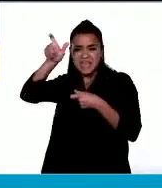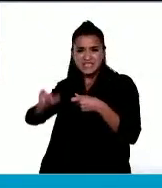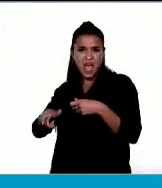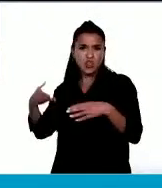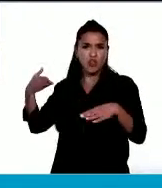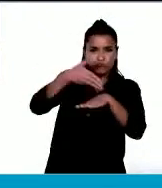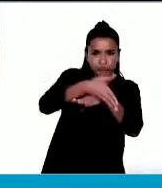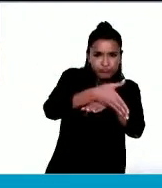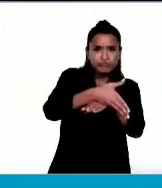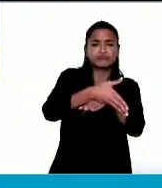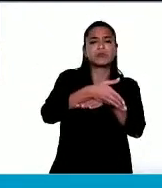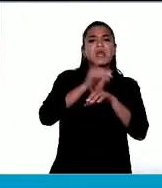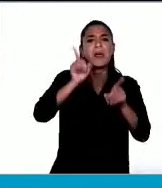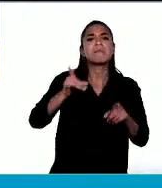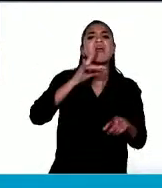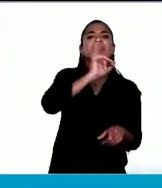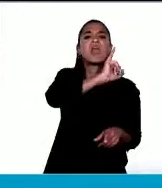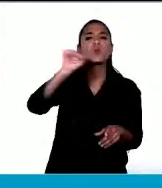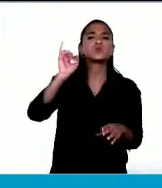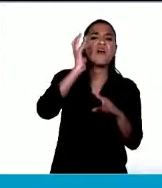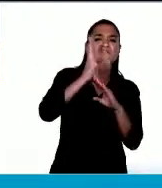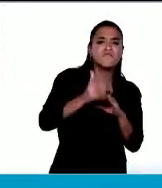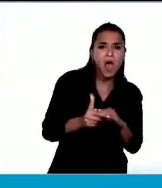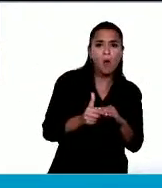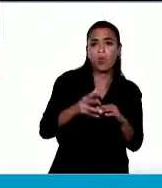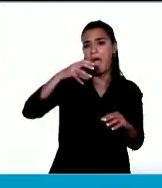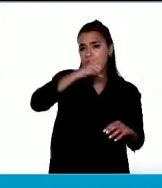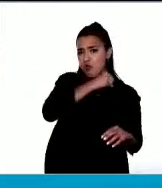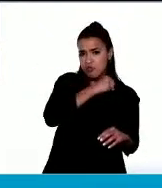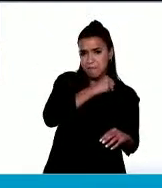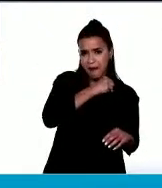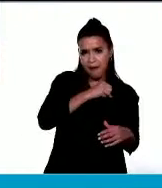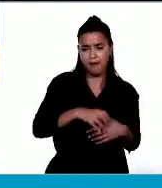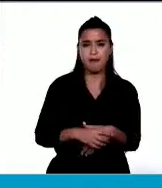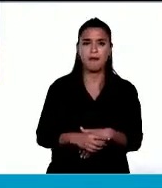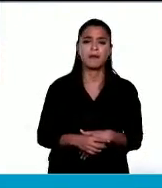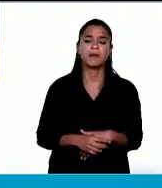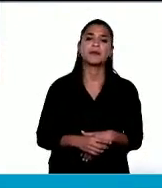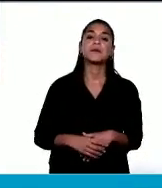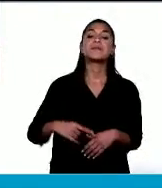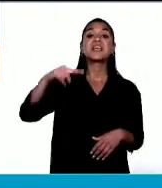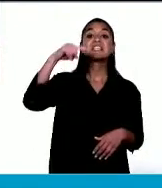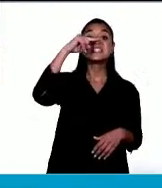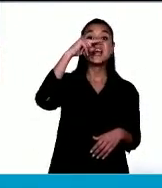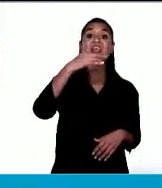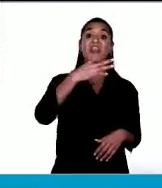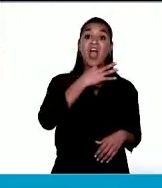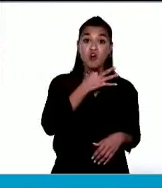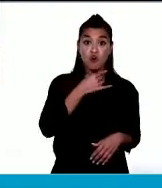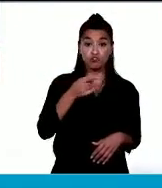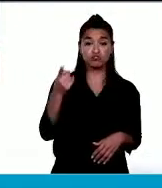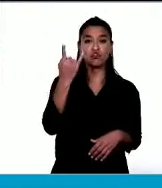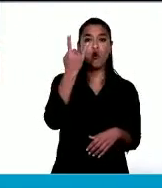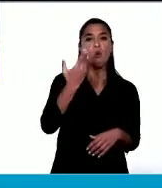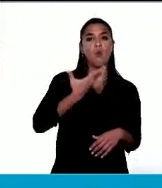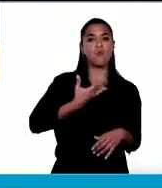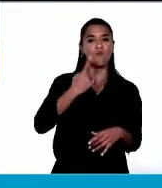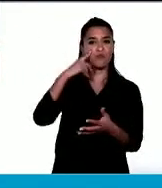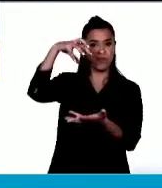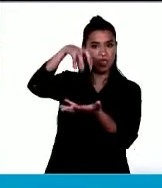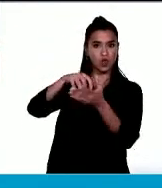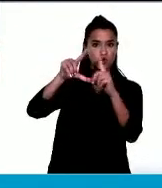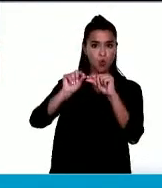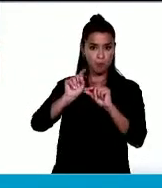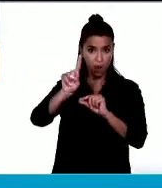incluso denuncias fraudulentas anónimas. El 7 de agosto, la UFI número 1 del